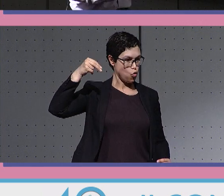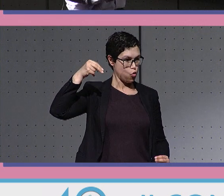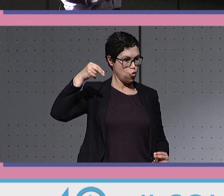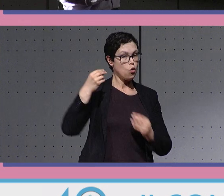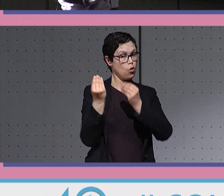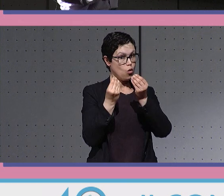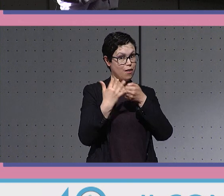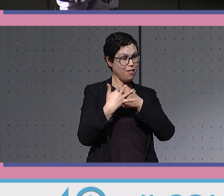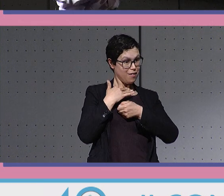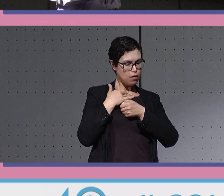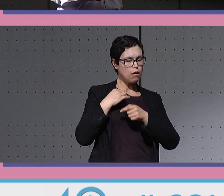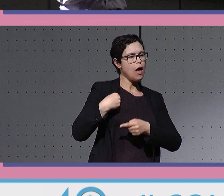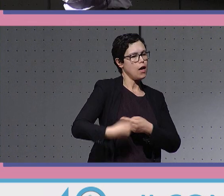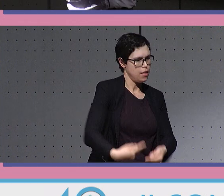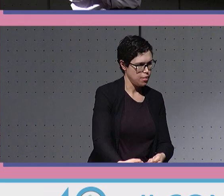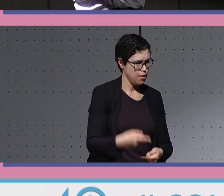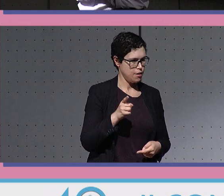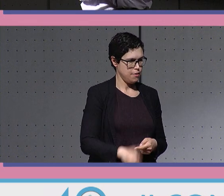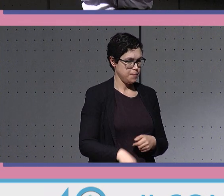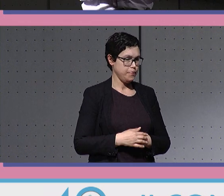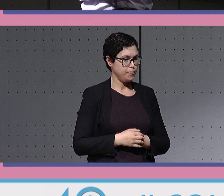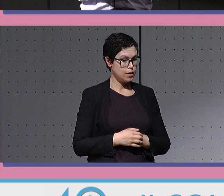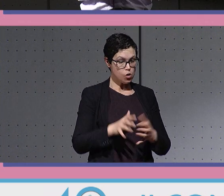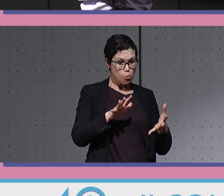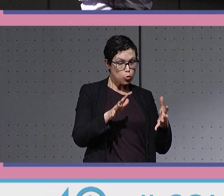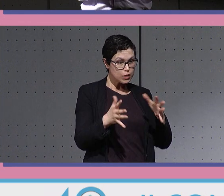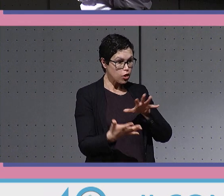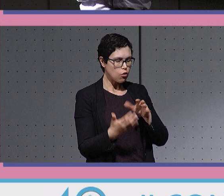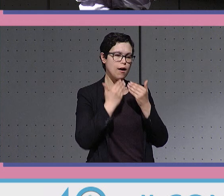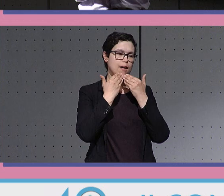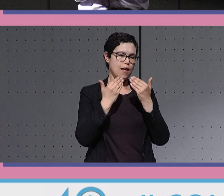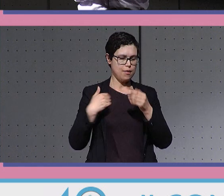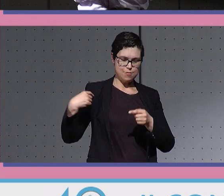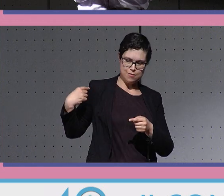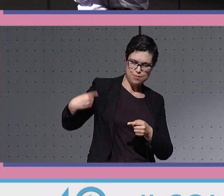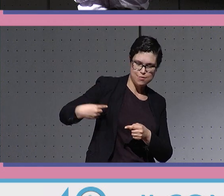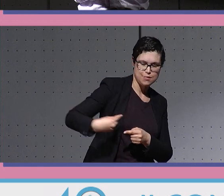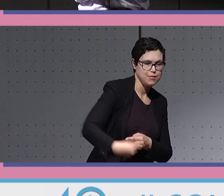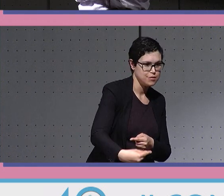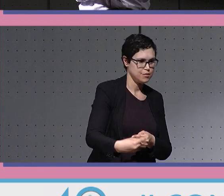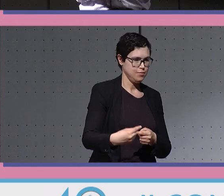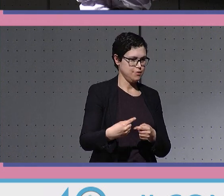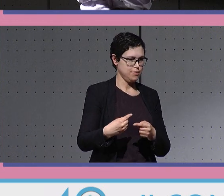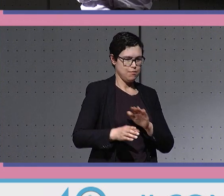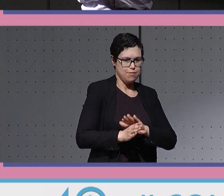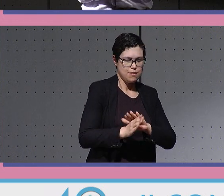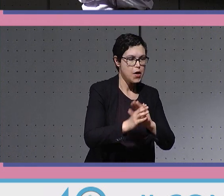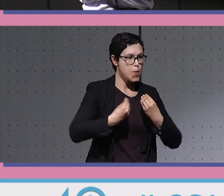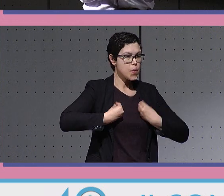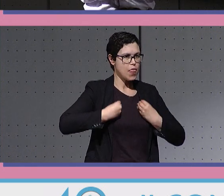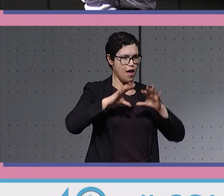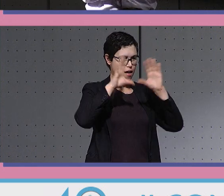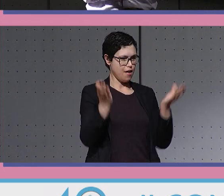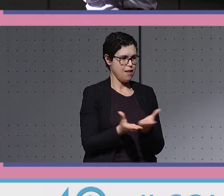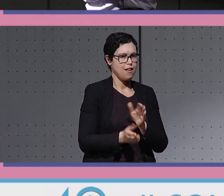heredables. La mutación fue la causa de la evolución, fue lo que originó toda la variabilidad de vida que hay en la Tierra. Y